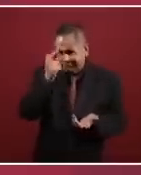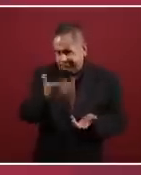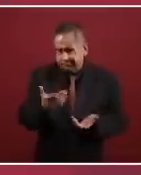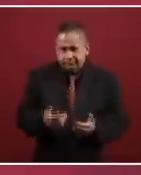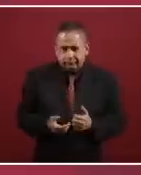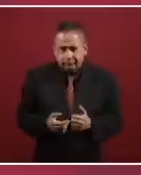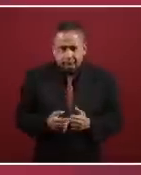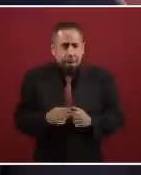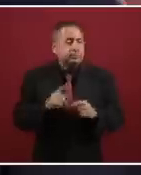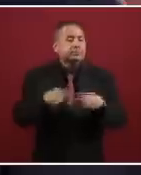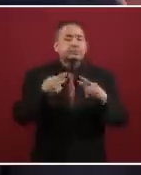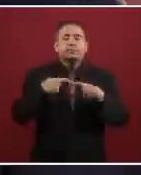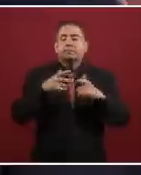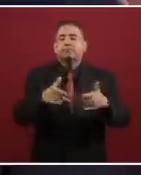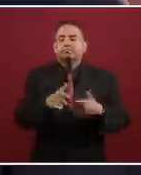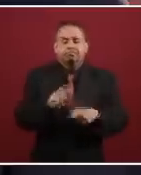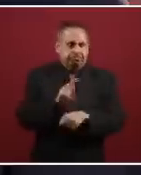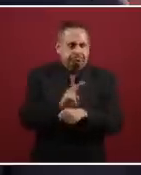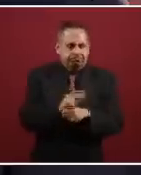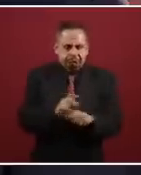a los ciudadanos.